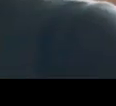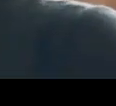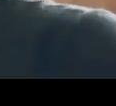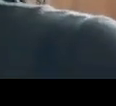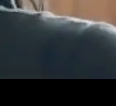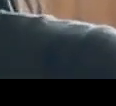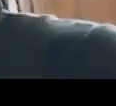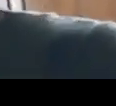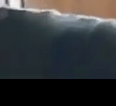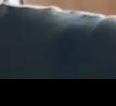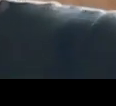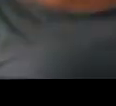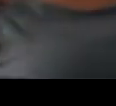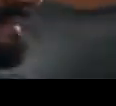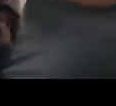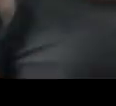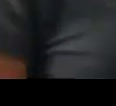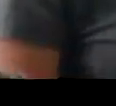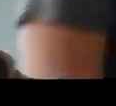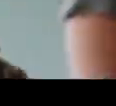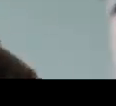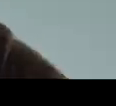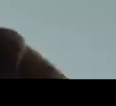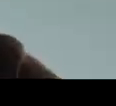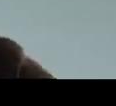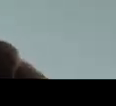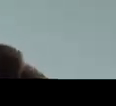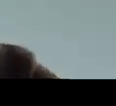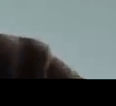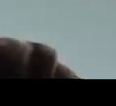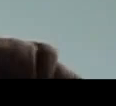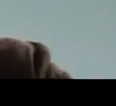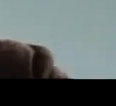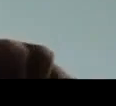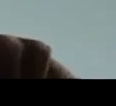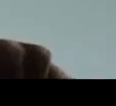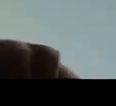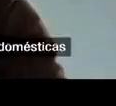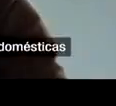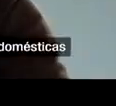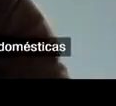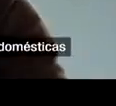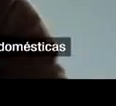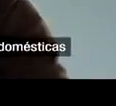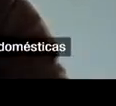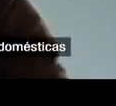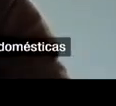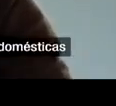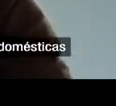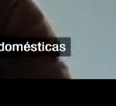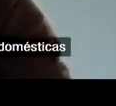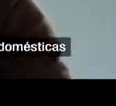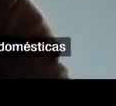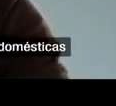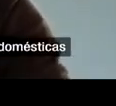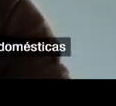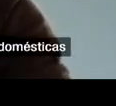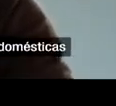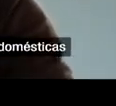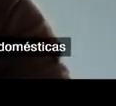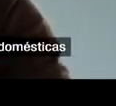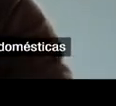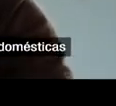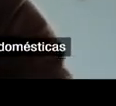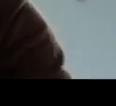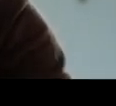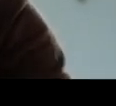¿Es cierto lo que le acabo de decir a Lucía? Todos los patronos tienen la obligación de asegurar a las